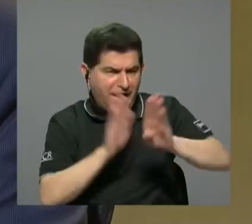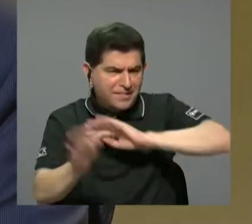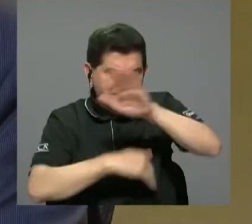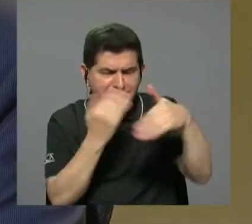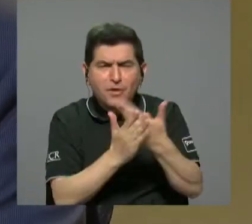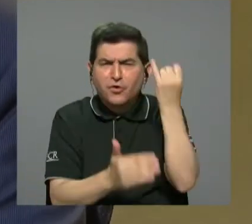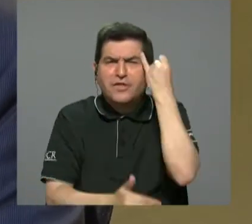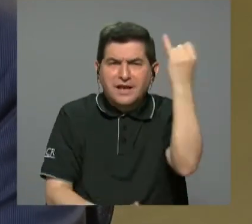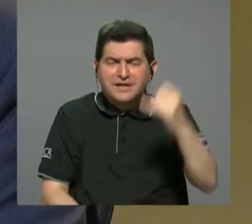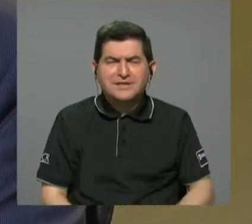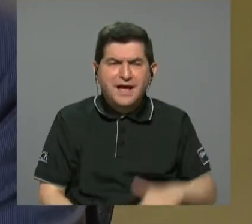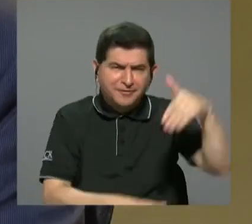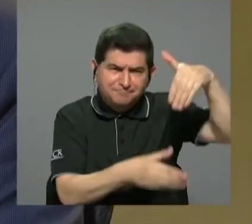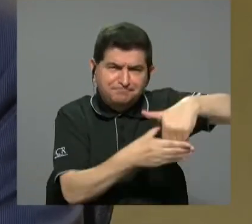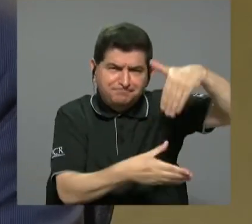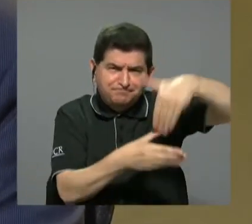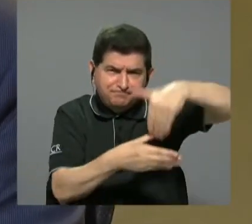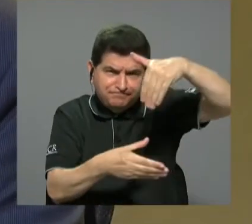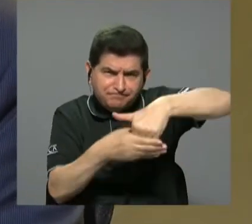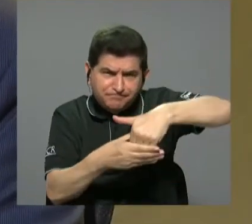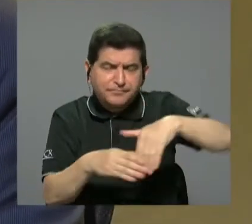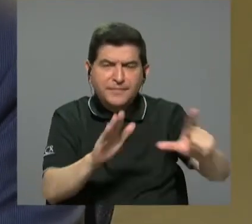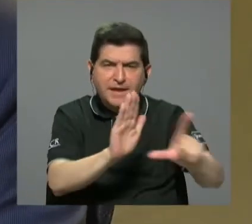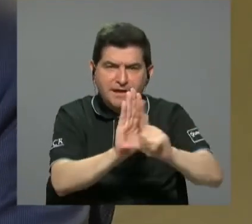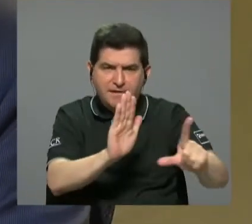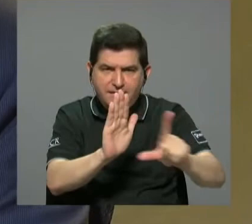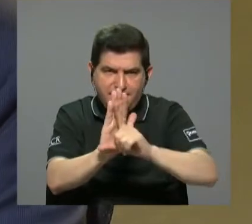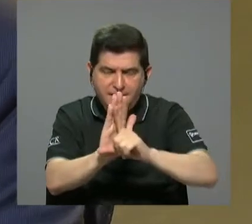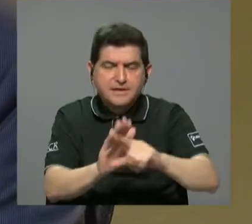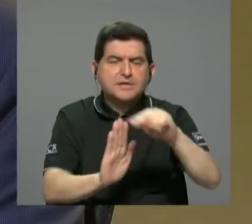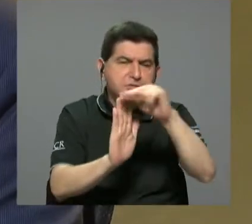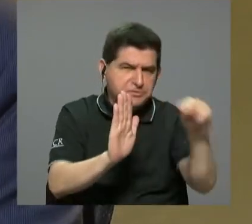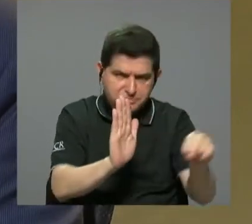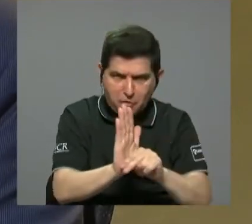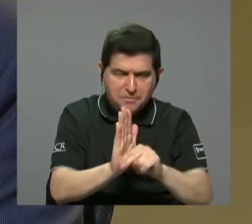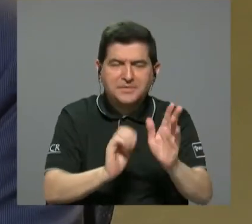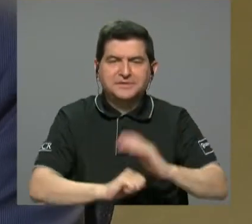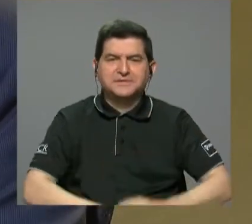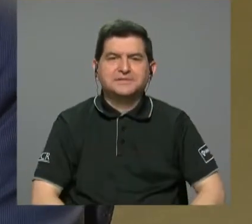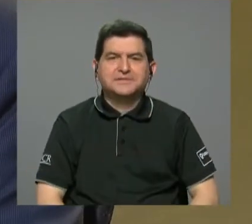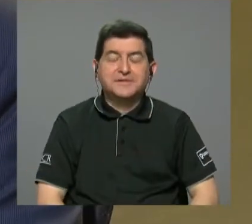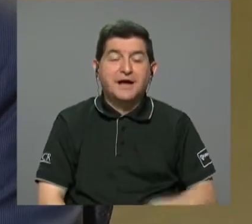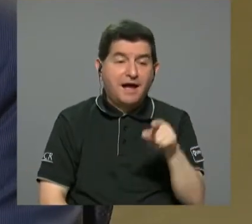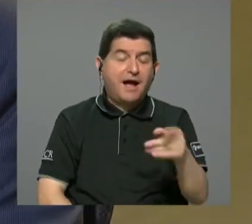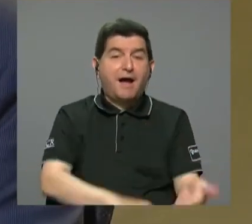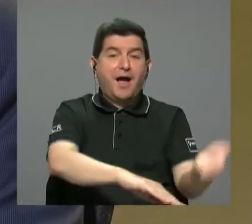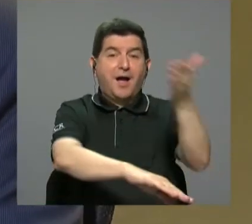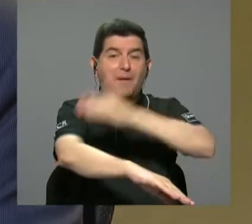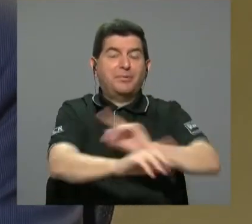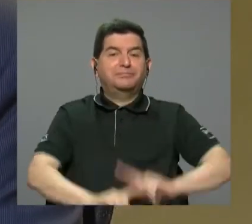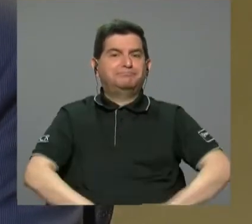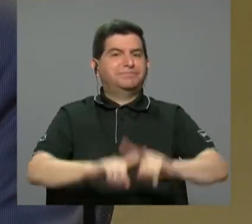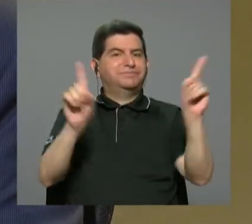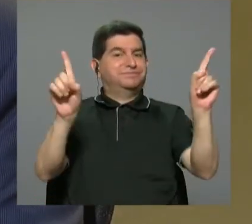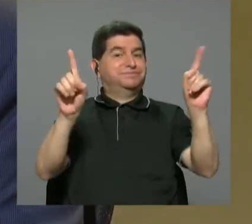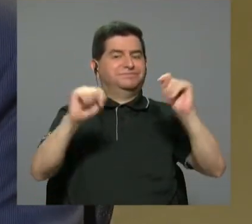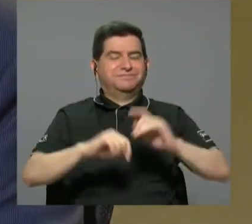esos conceptos, se vaya introduciendo en la legislación, en la normativa, le va a dar un salto diferente